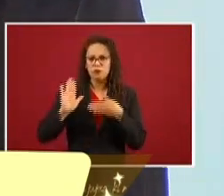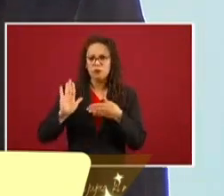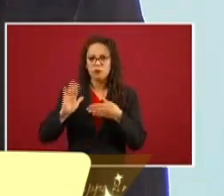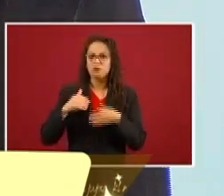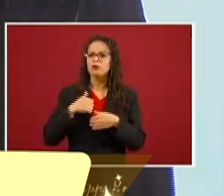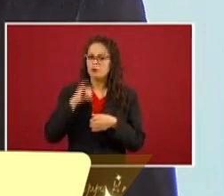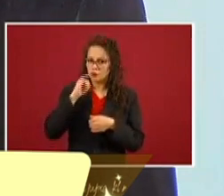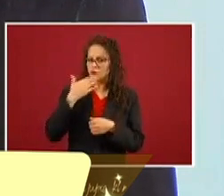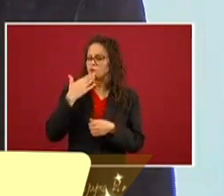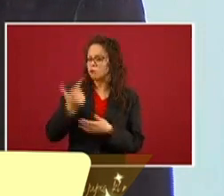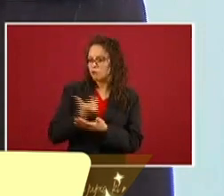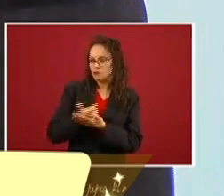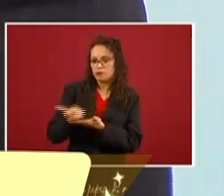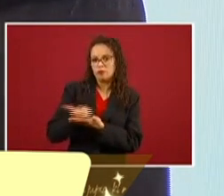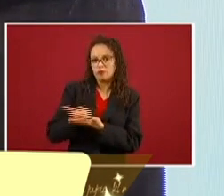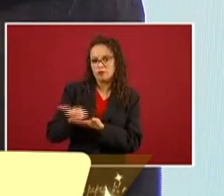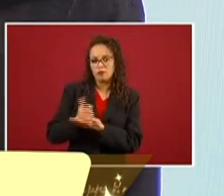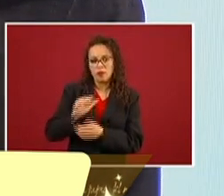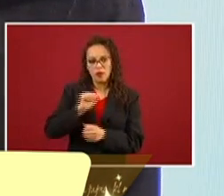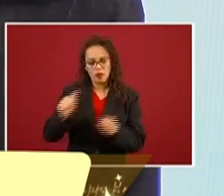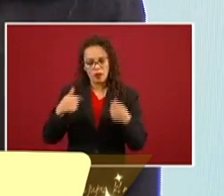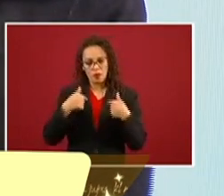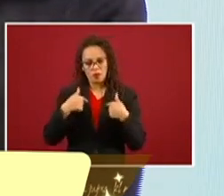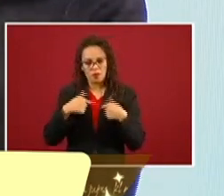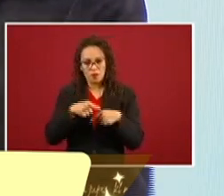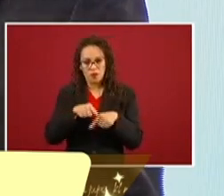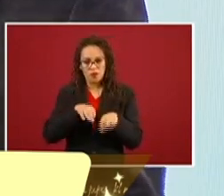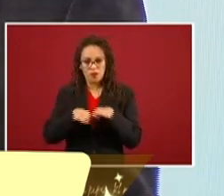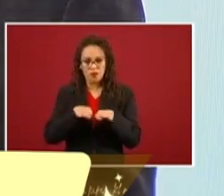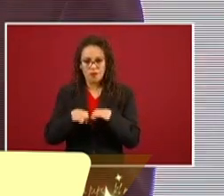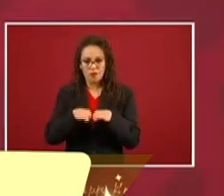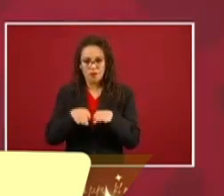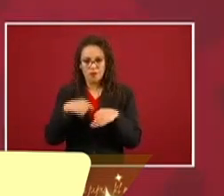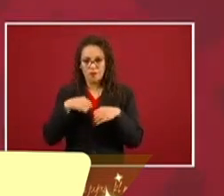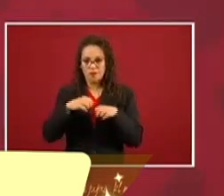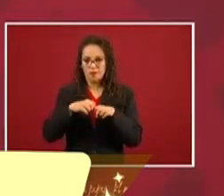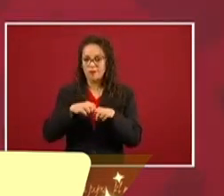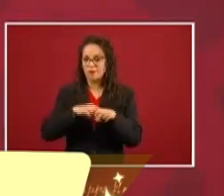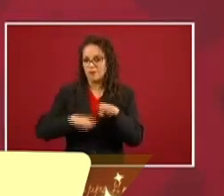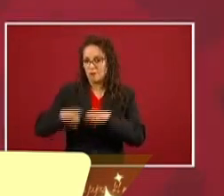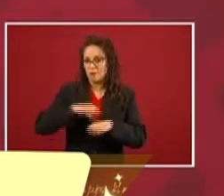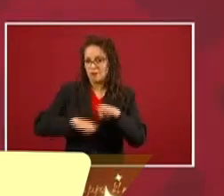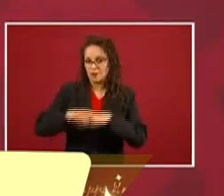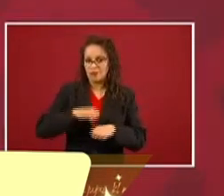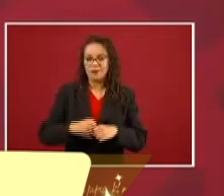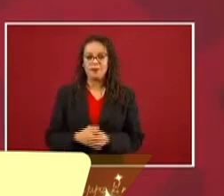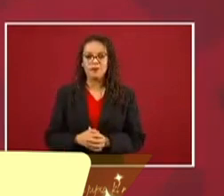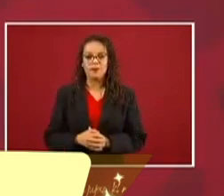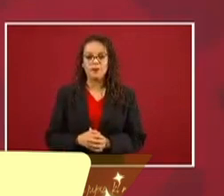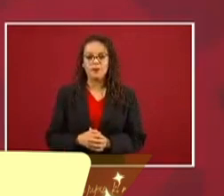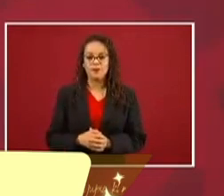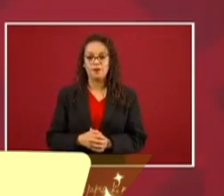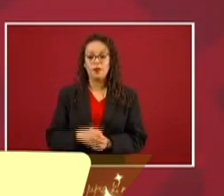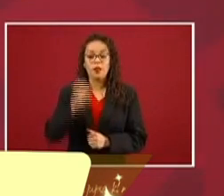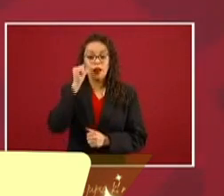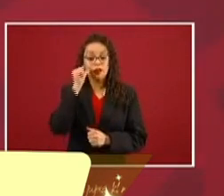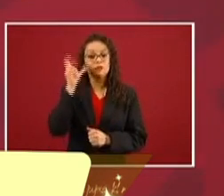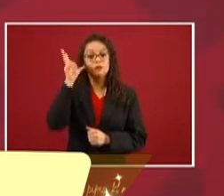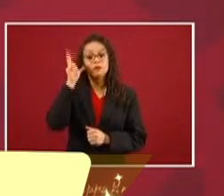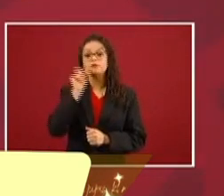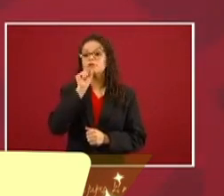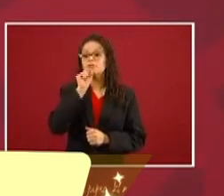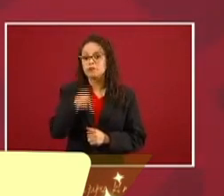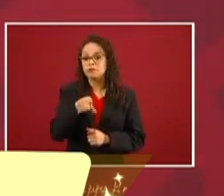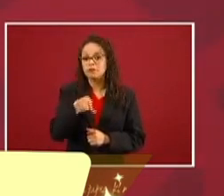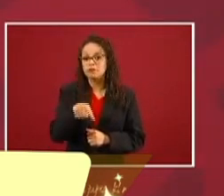que sostuvo el presidente andrés manuel lópez obrador con empresarios los días anteriores dijo que se han dado en buenos